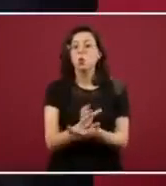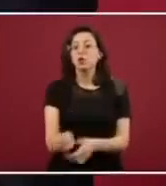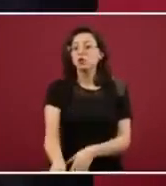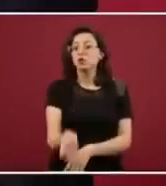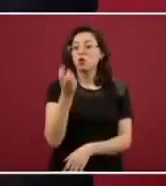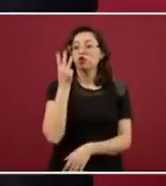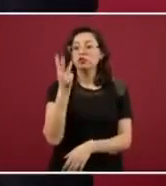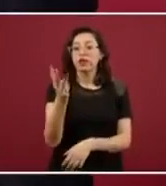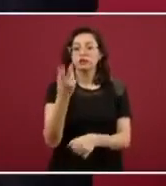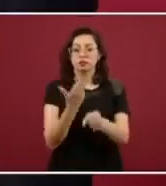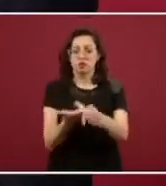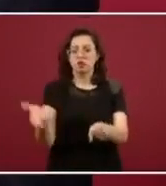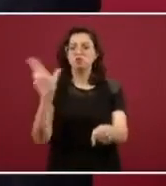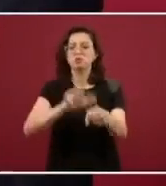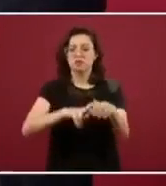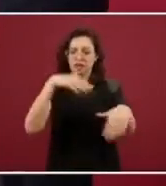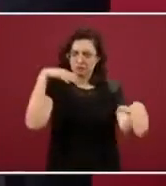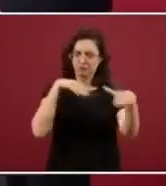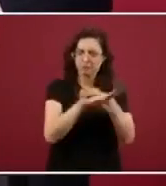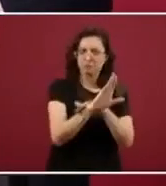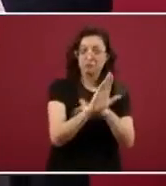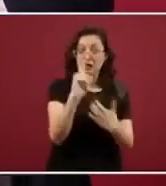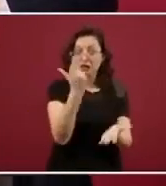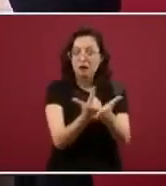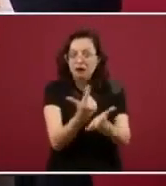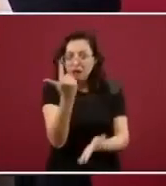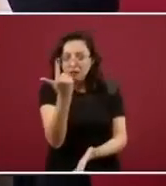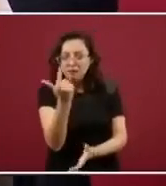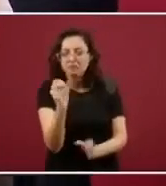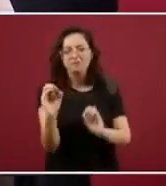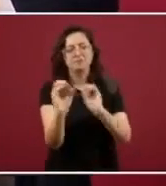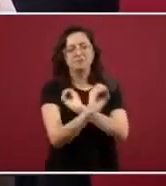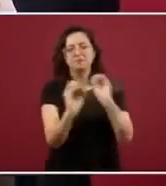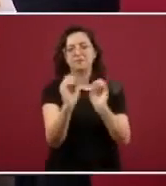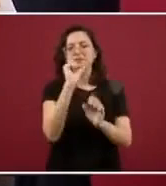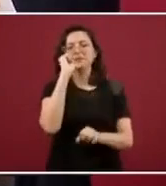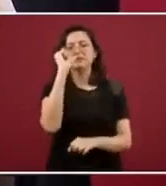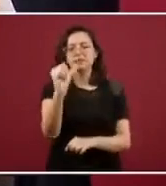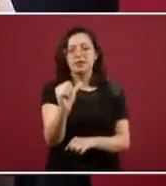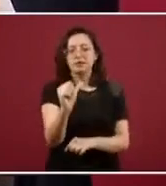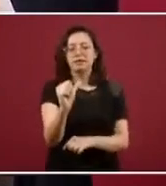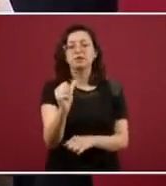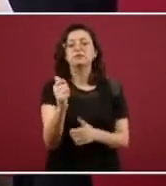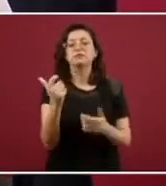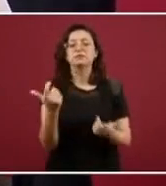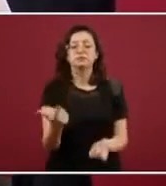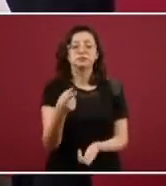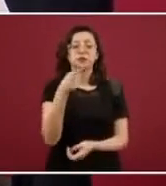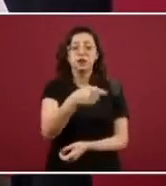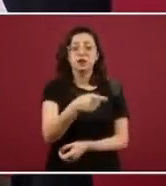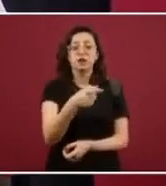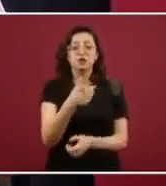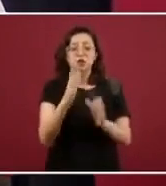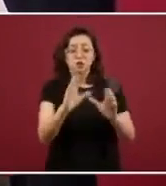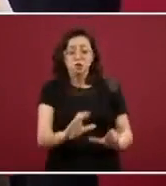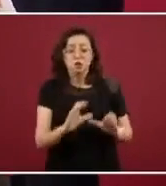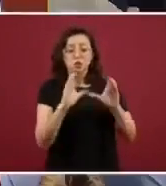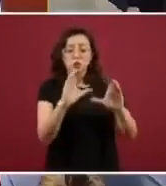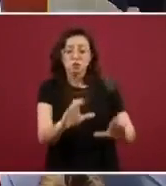de ellos graves, y los que han estado hospitalizados han estado principalmente para